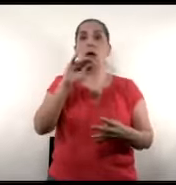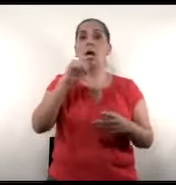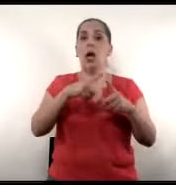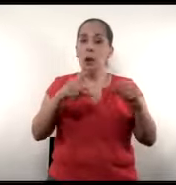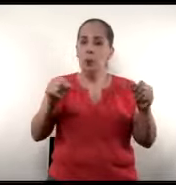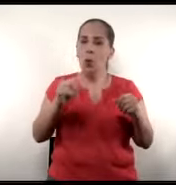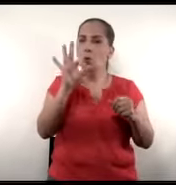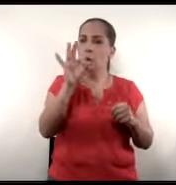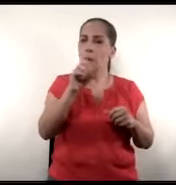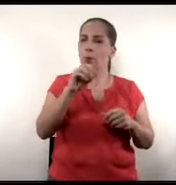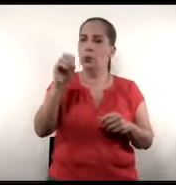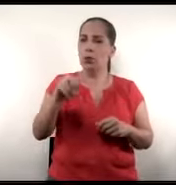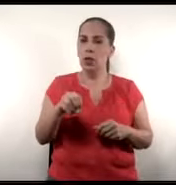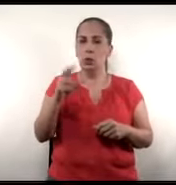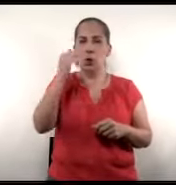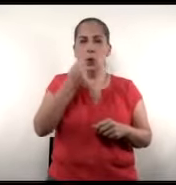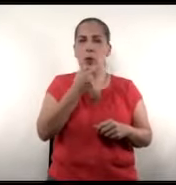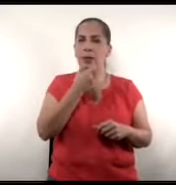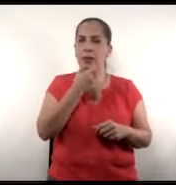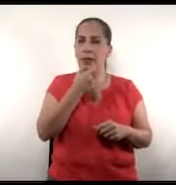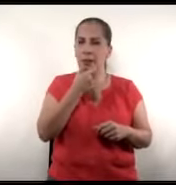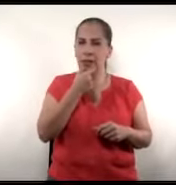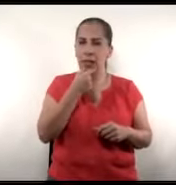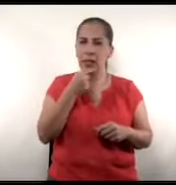Si mal no recuerdo, Gran Bretaña andaba por un